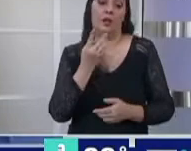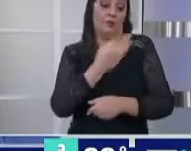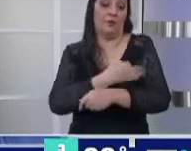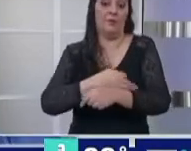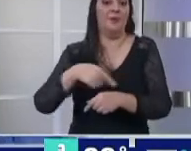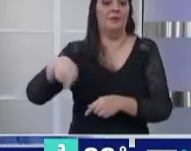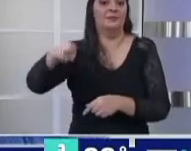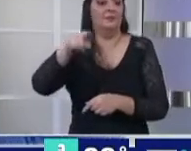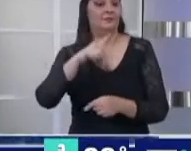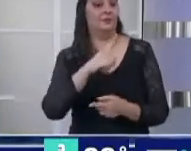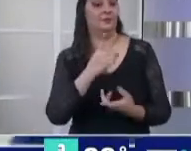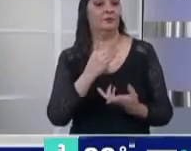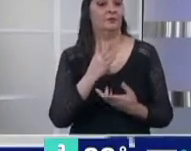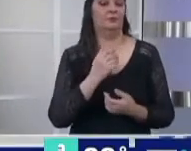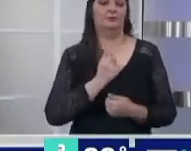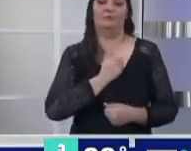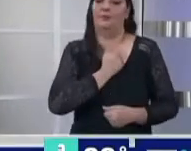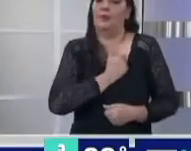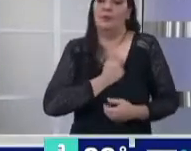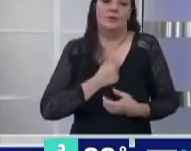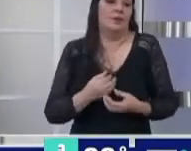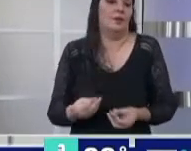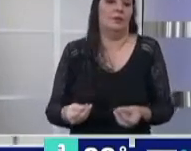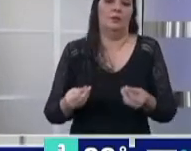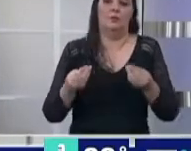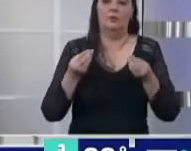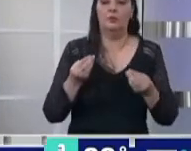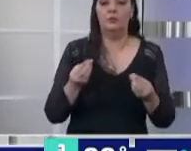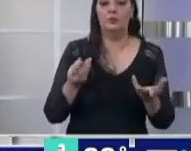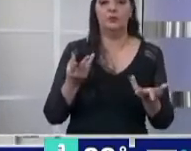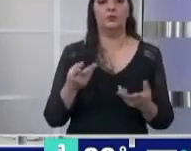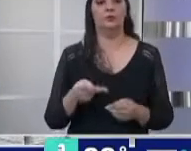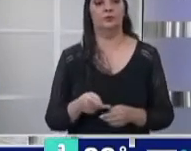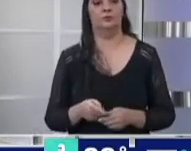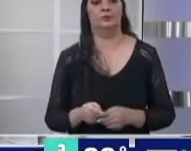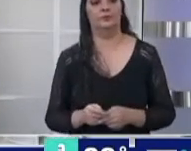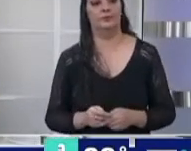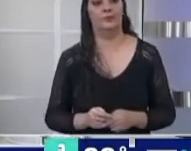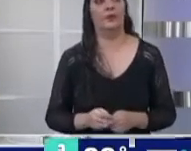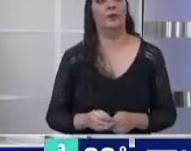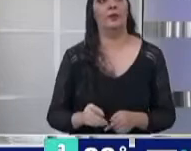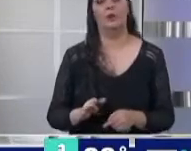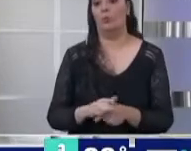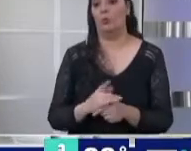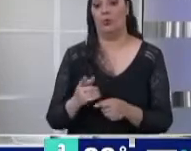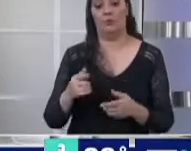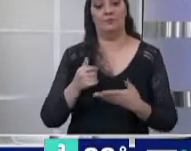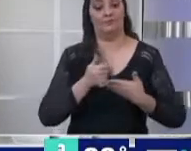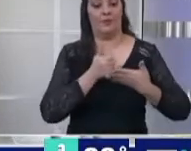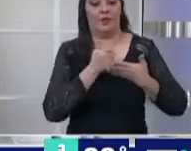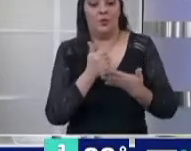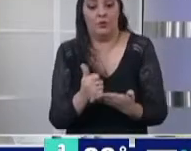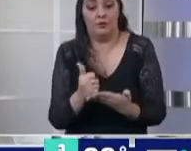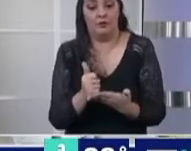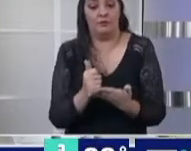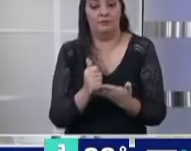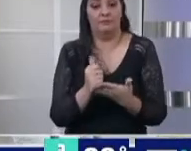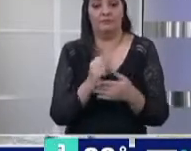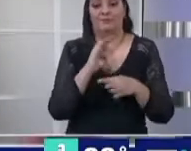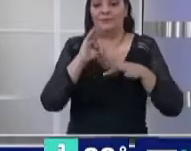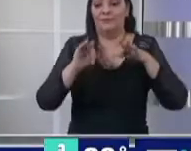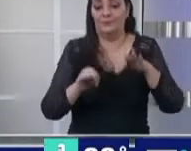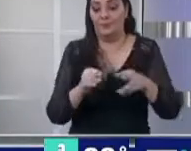para todas las familias de los doctores y las doctoras que por estar en esta primera línea de batalla